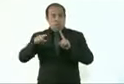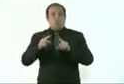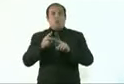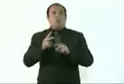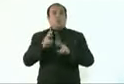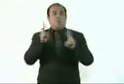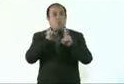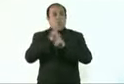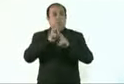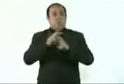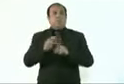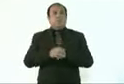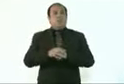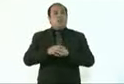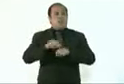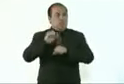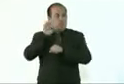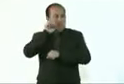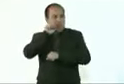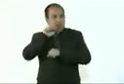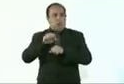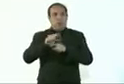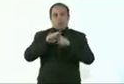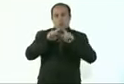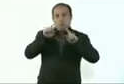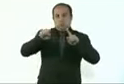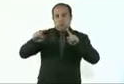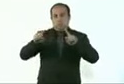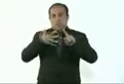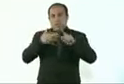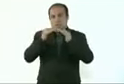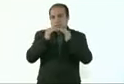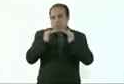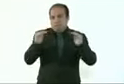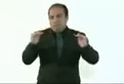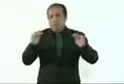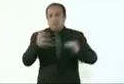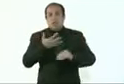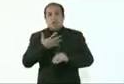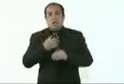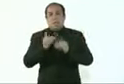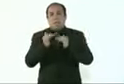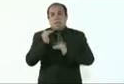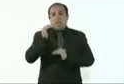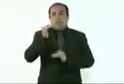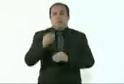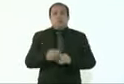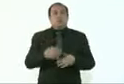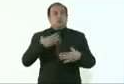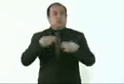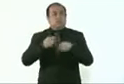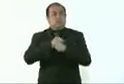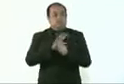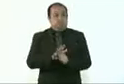mecánico, la línea naranja, se ha mantenido prácticamente estable en lo que llevamos de este incremento de casos.